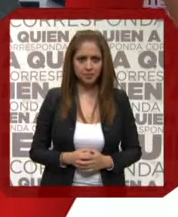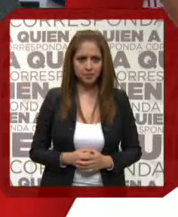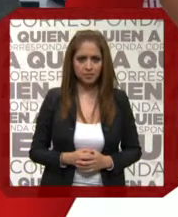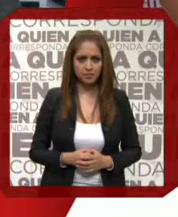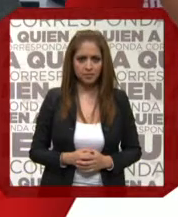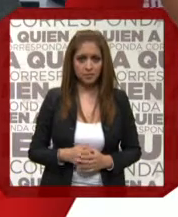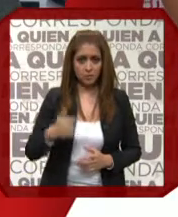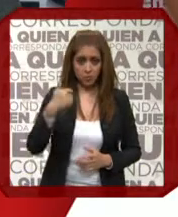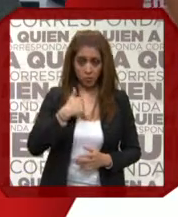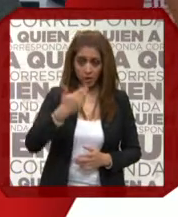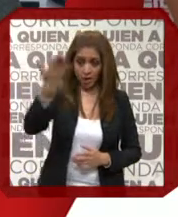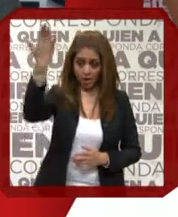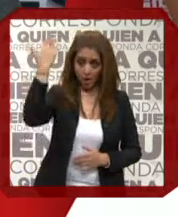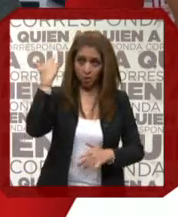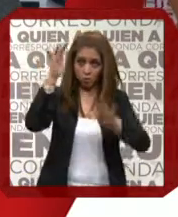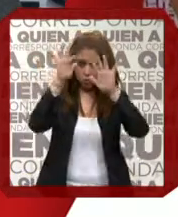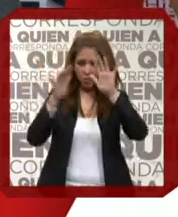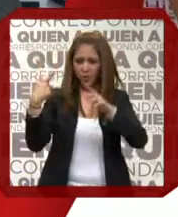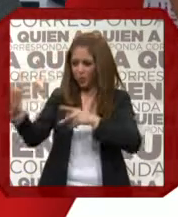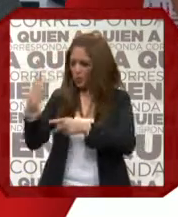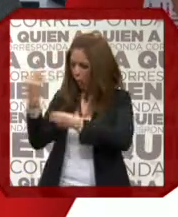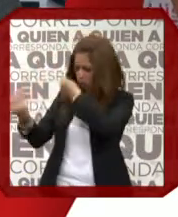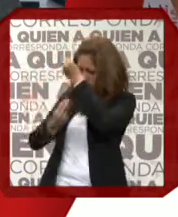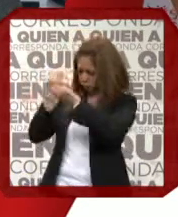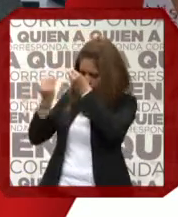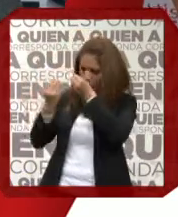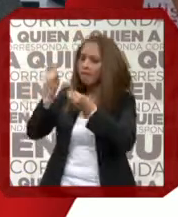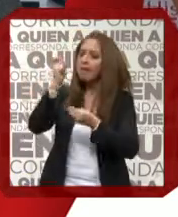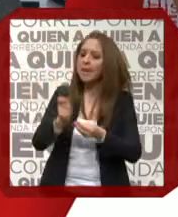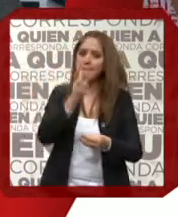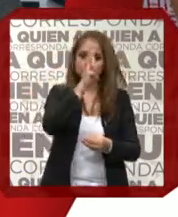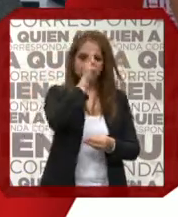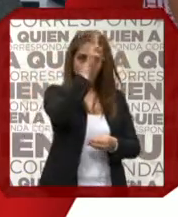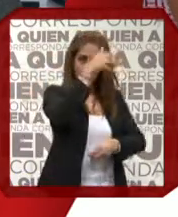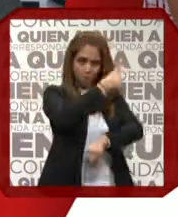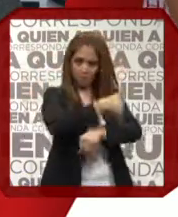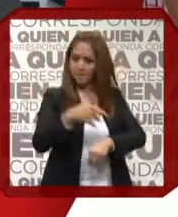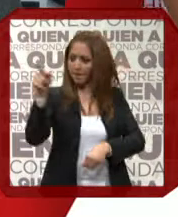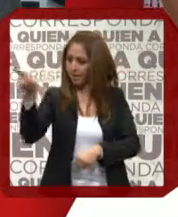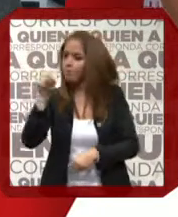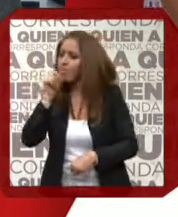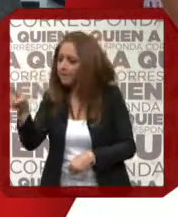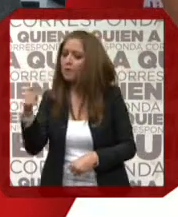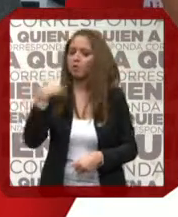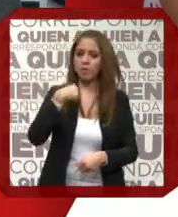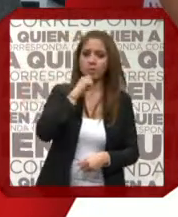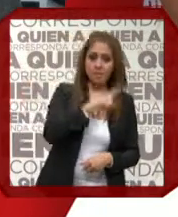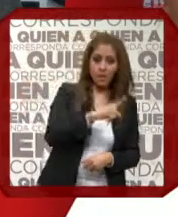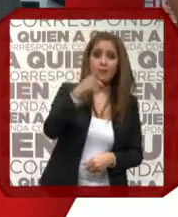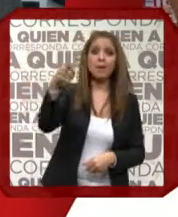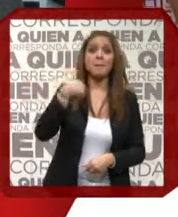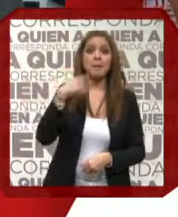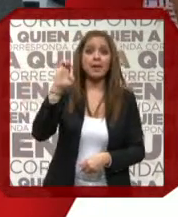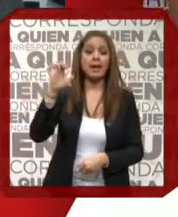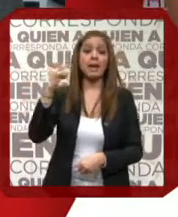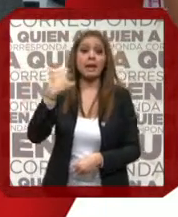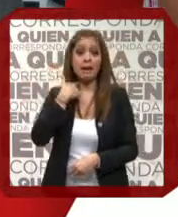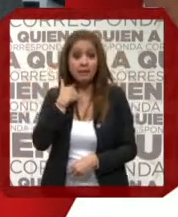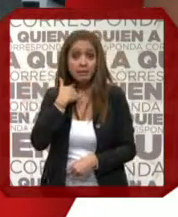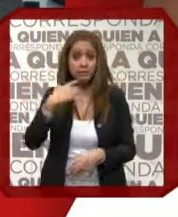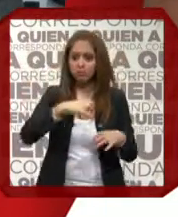familiar con una discusión metemos violencia feminal tanto mi expareja como yo y mi pareja se los llevo sí se las llevó la sacó del domicilio